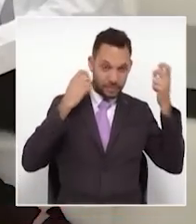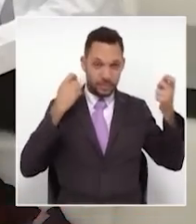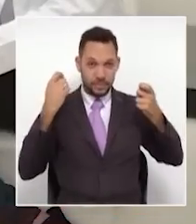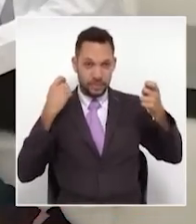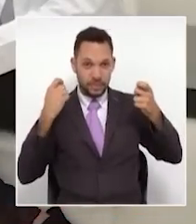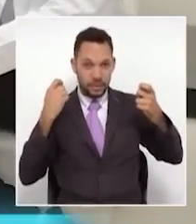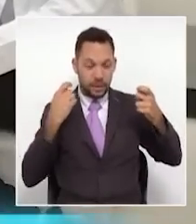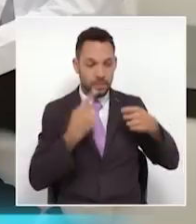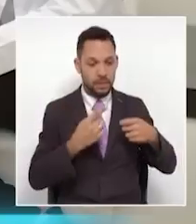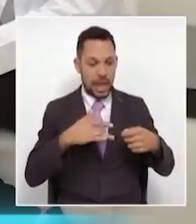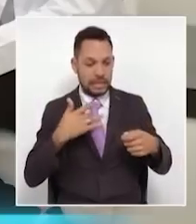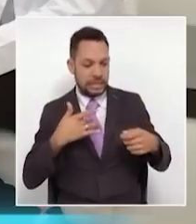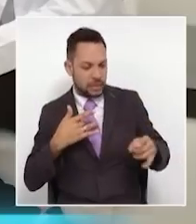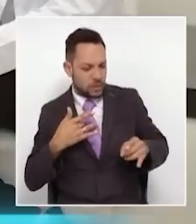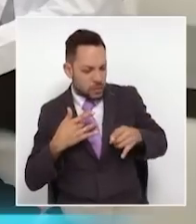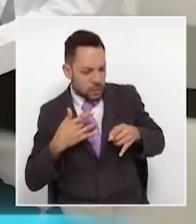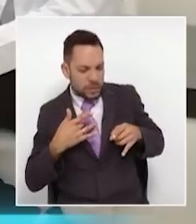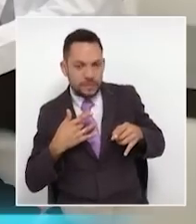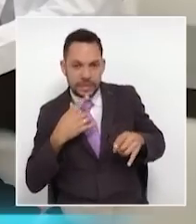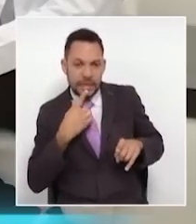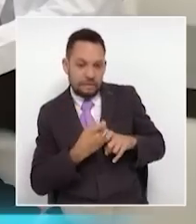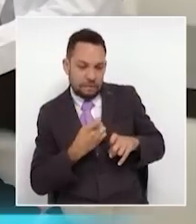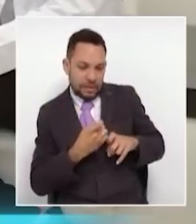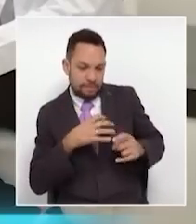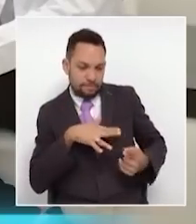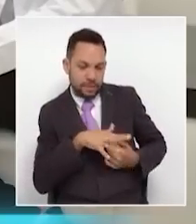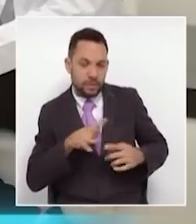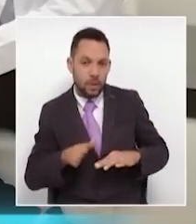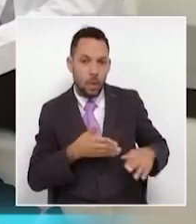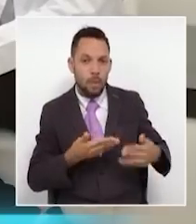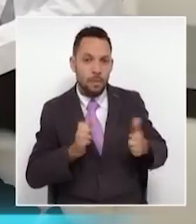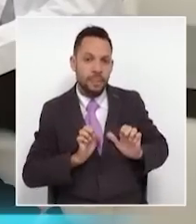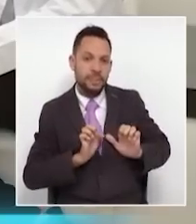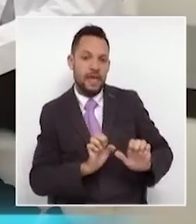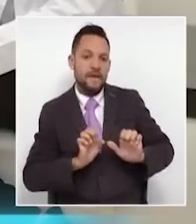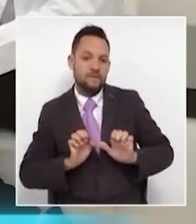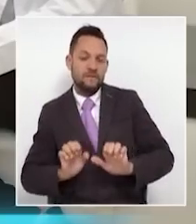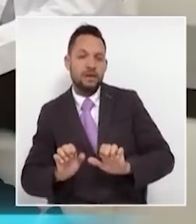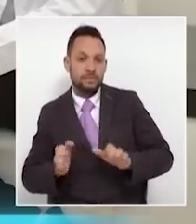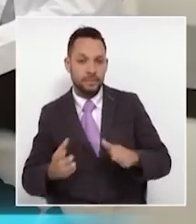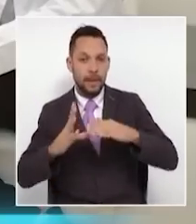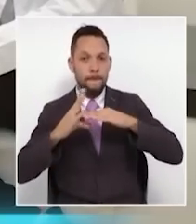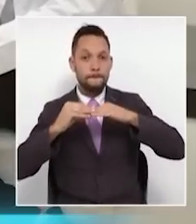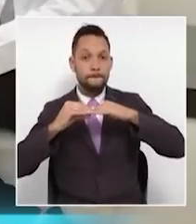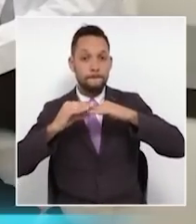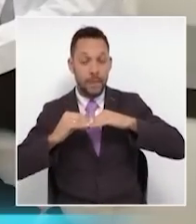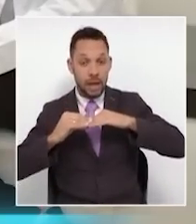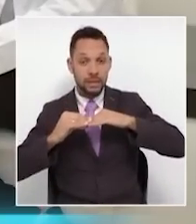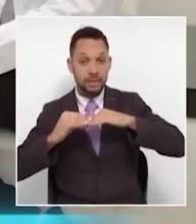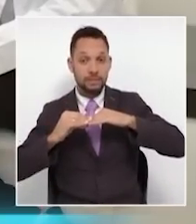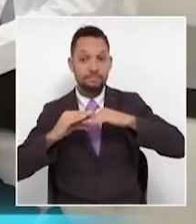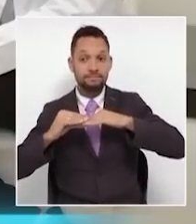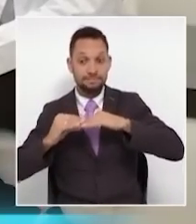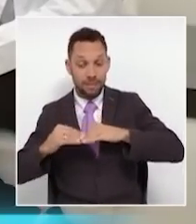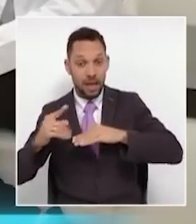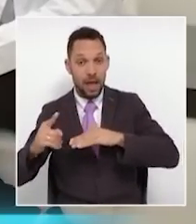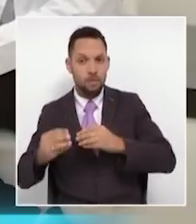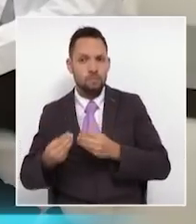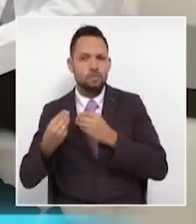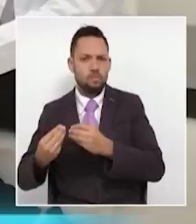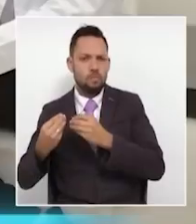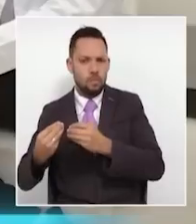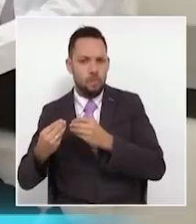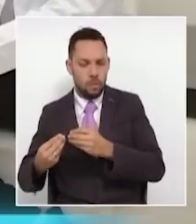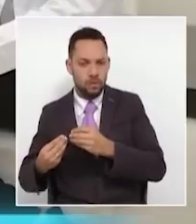sensibilidad a este agente podemos evitarlo evitando los alimentos de panadería que son los que mayormente contienen